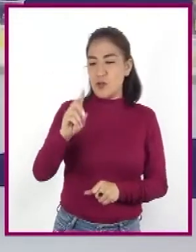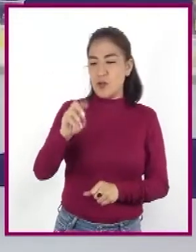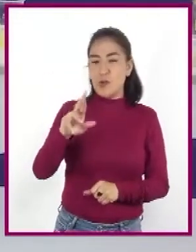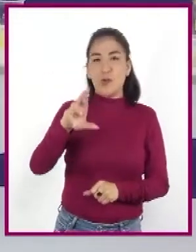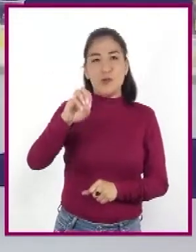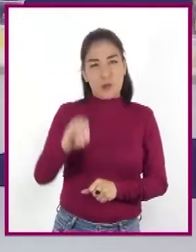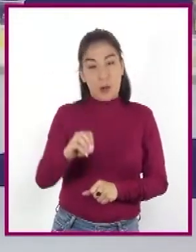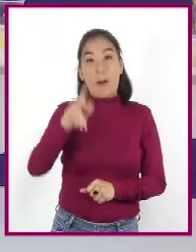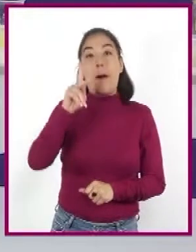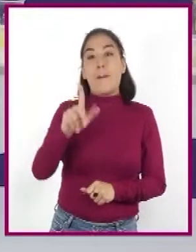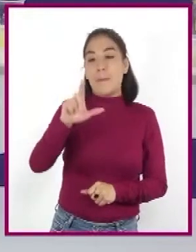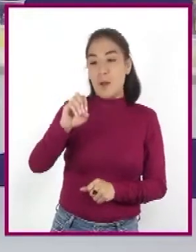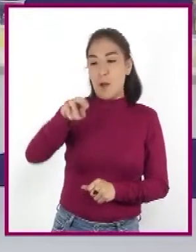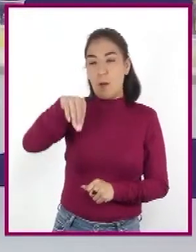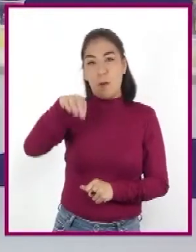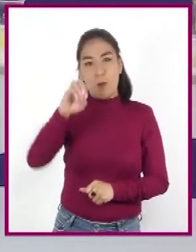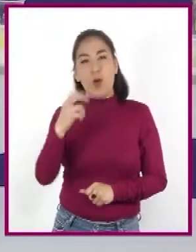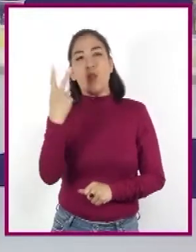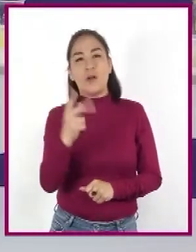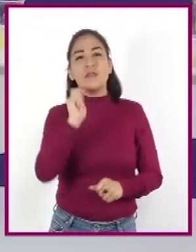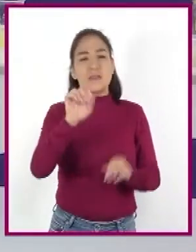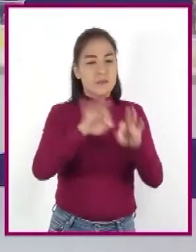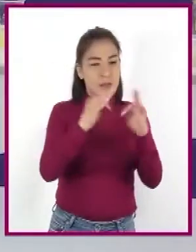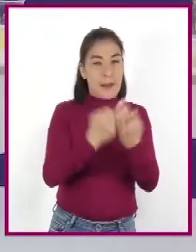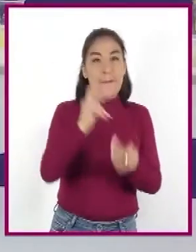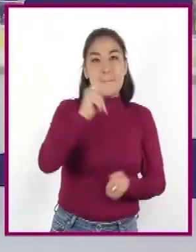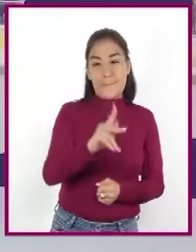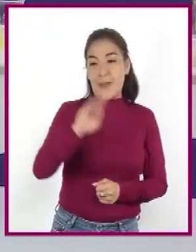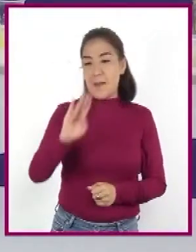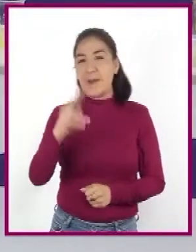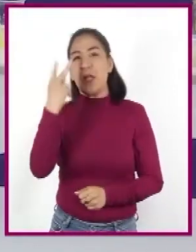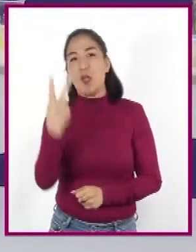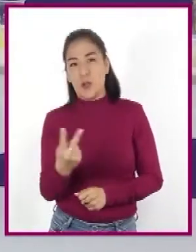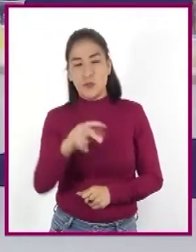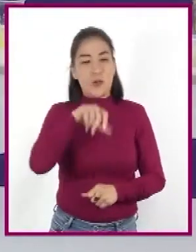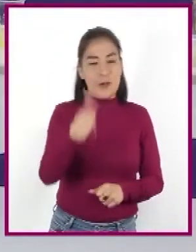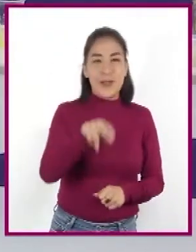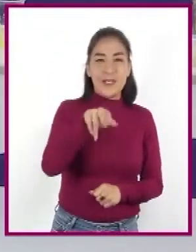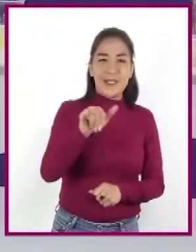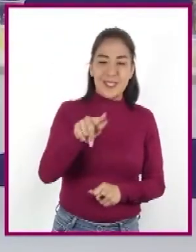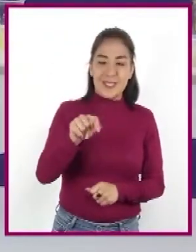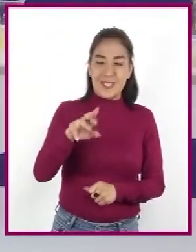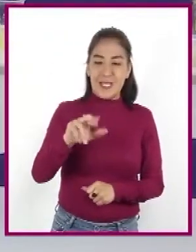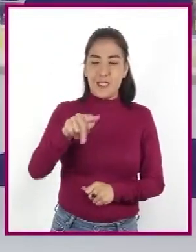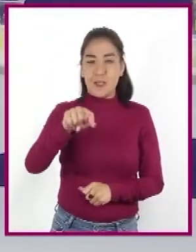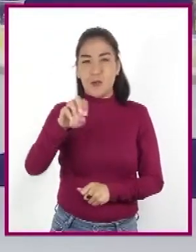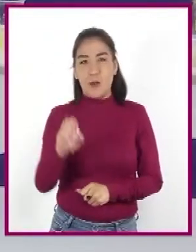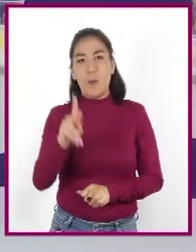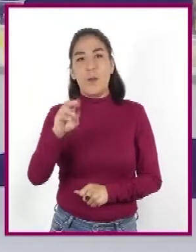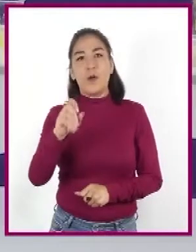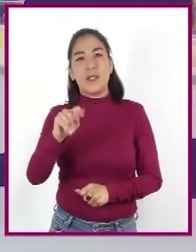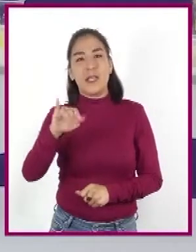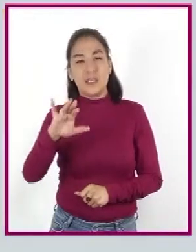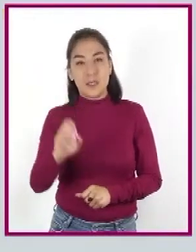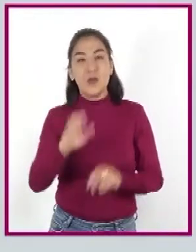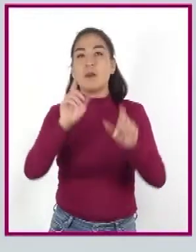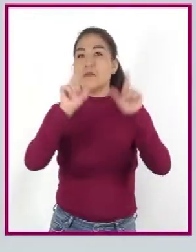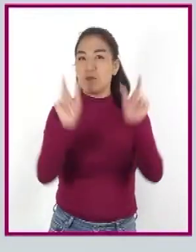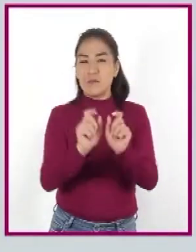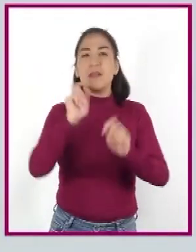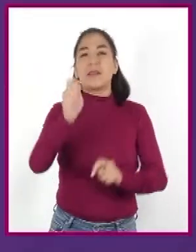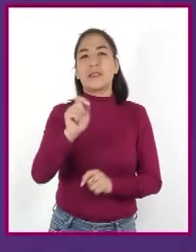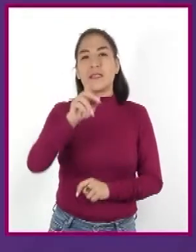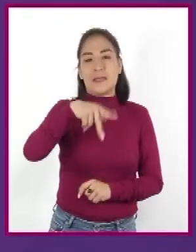2. Su fórmula es PbI2. Y nitrato de potasio. Su fórmula es